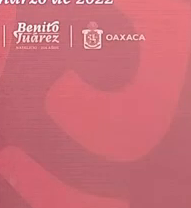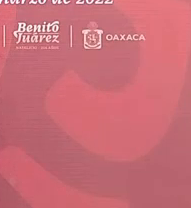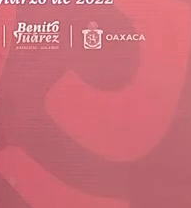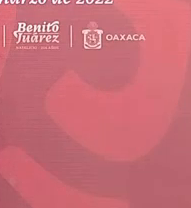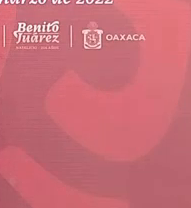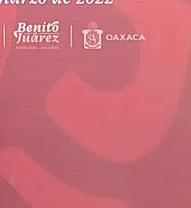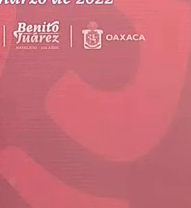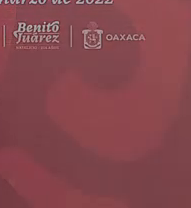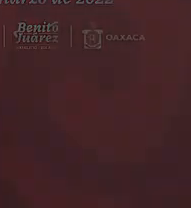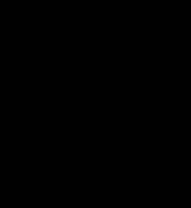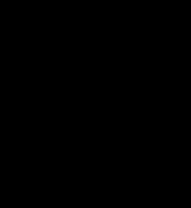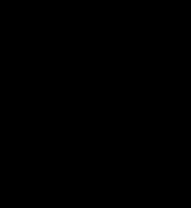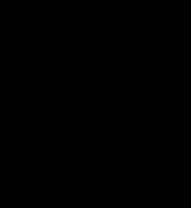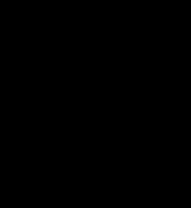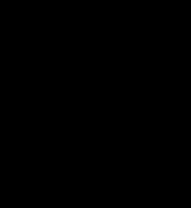Juárez,